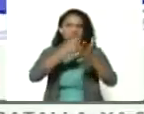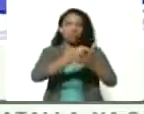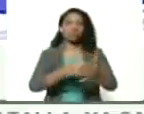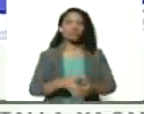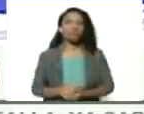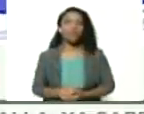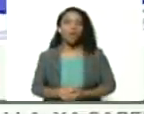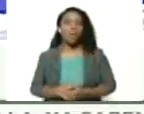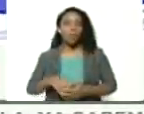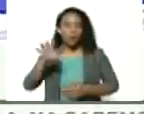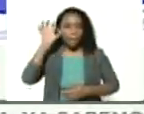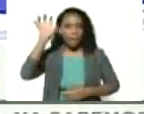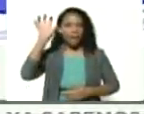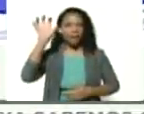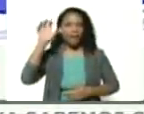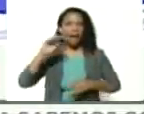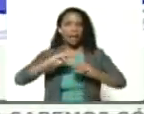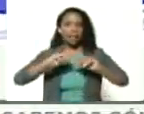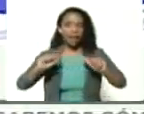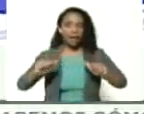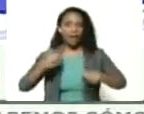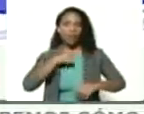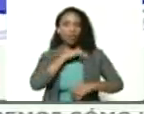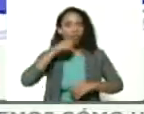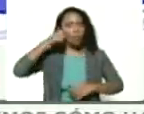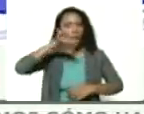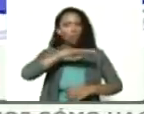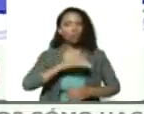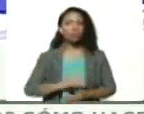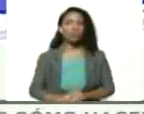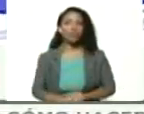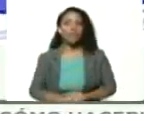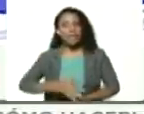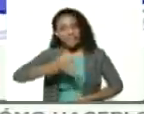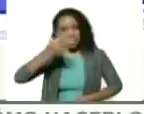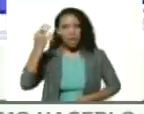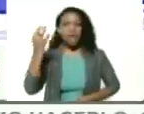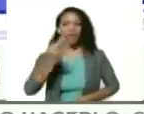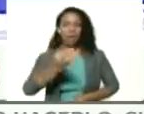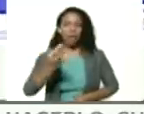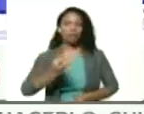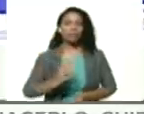por nuestra patria, por nuestra tierra, por nuestro pueblo, verdaderamente.